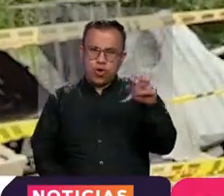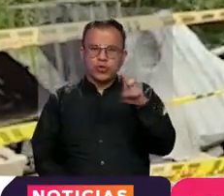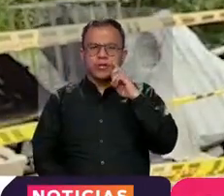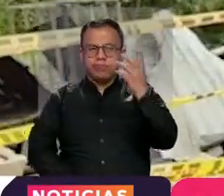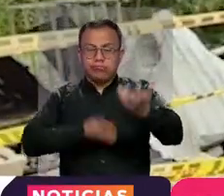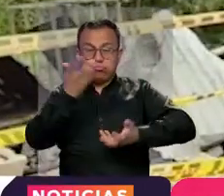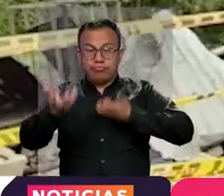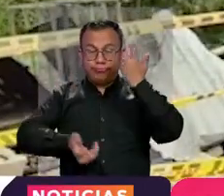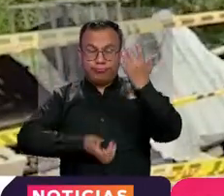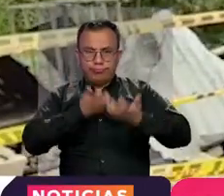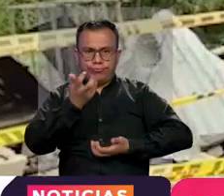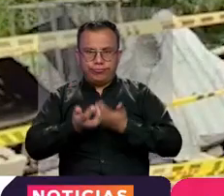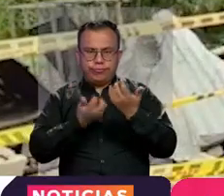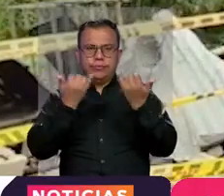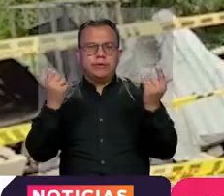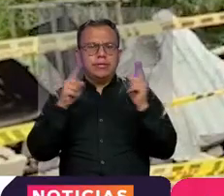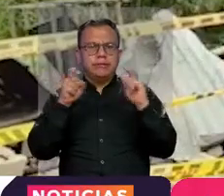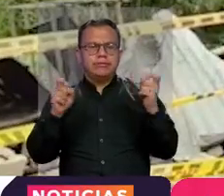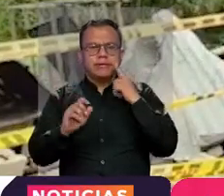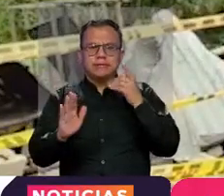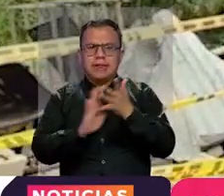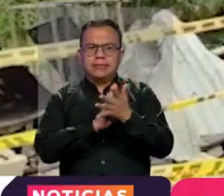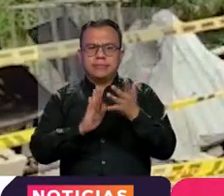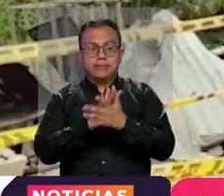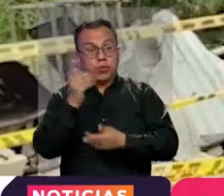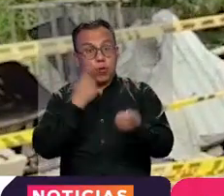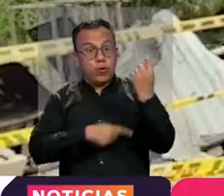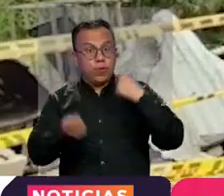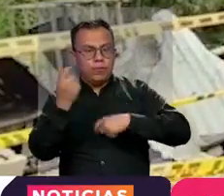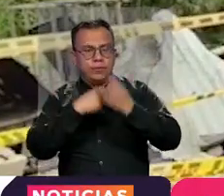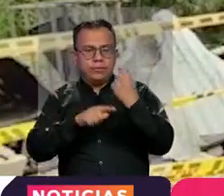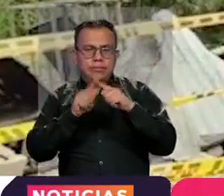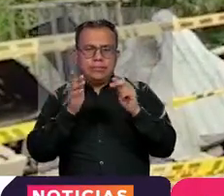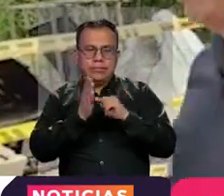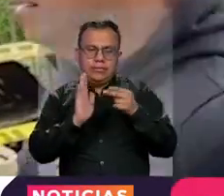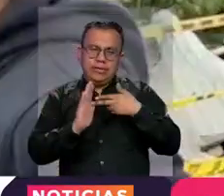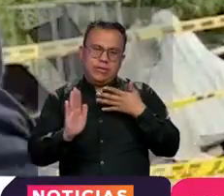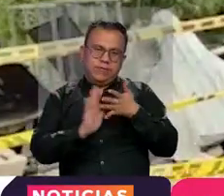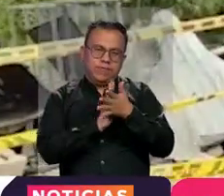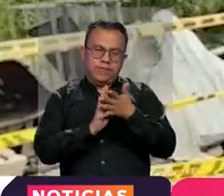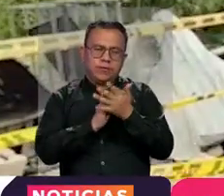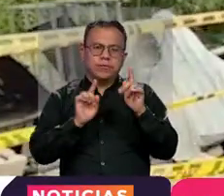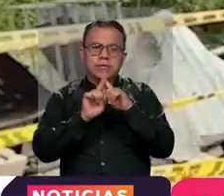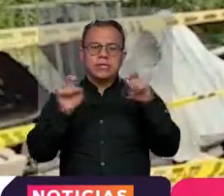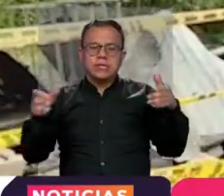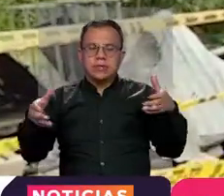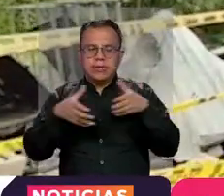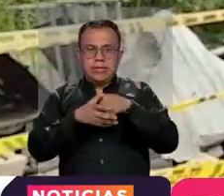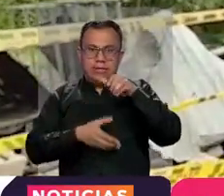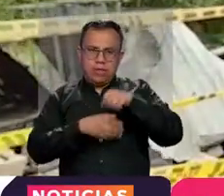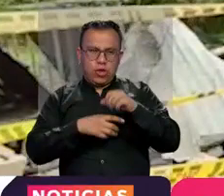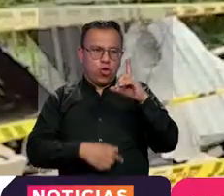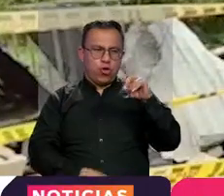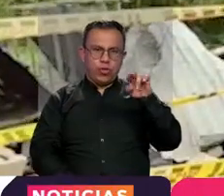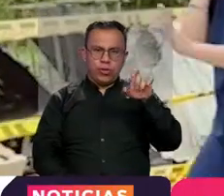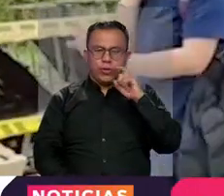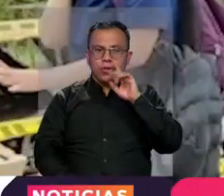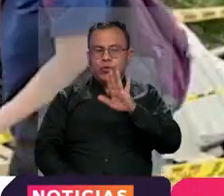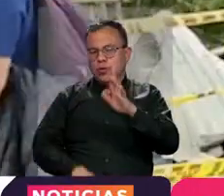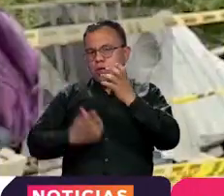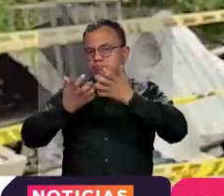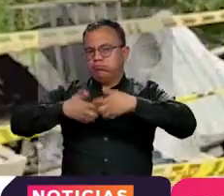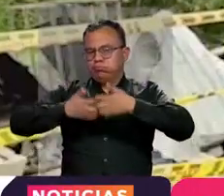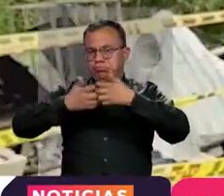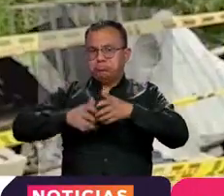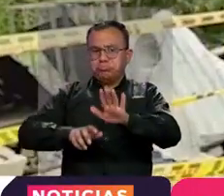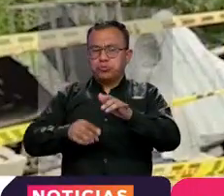registró un incendio. Lo que nos indican comerciantes y un informe que nos entrega en el Codensa es que una maquinaria que